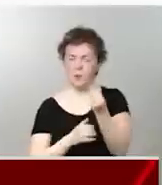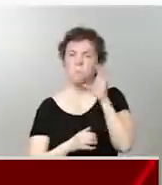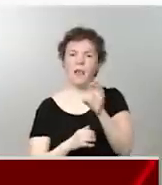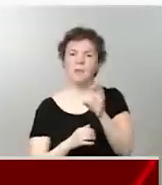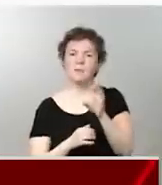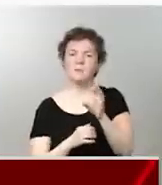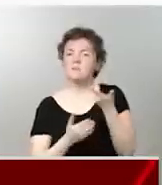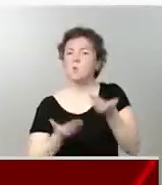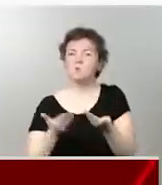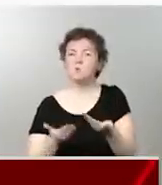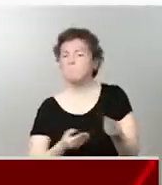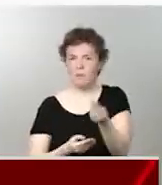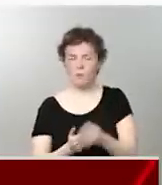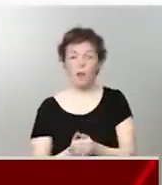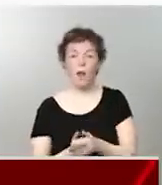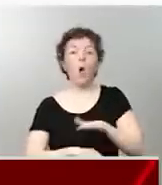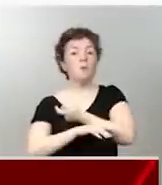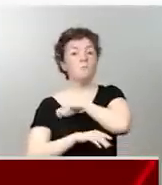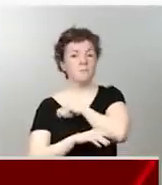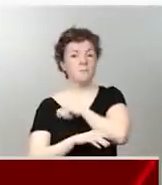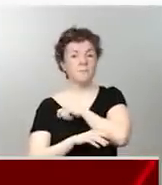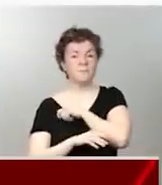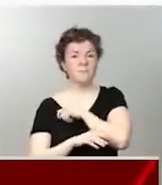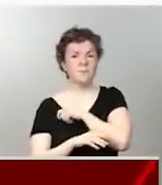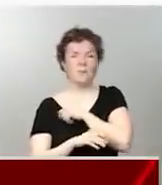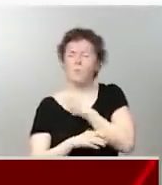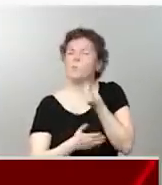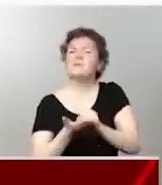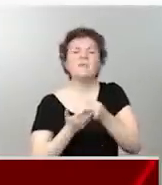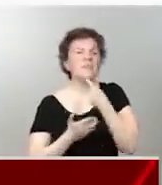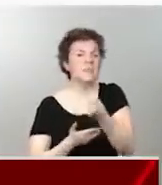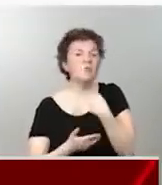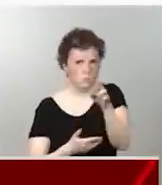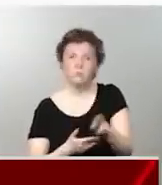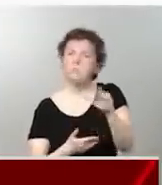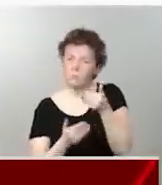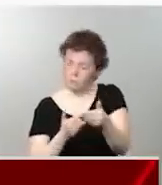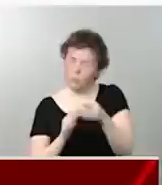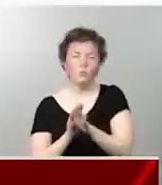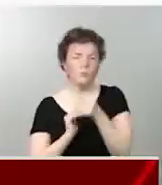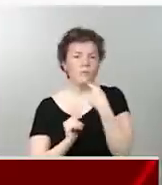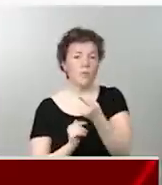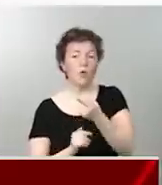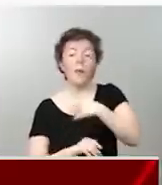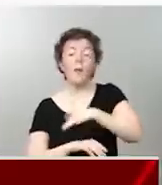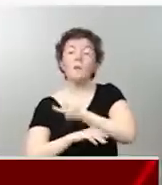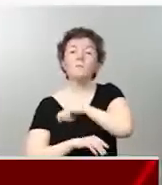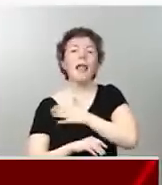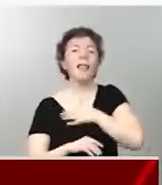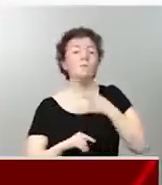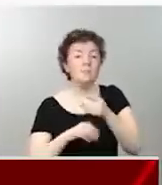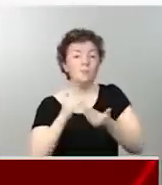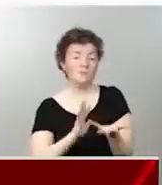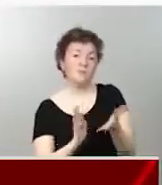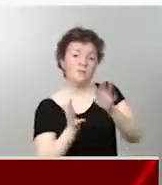esos partidos, Sortu, Bildu, a PNV y empezar a gobernar con ellos. El acuerdo era similar en Cataluña. ¿Con quién se hizo el